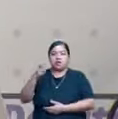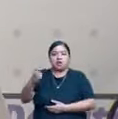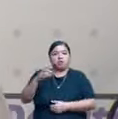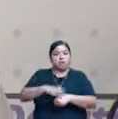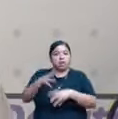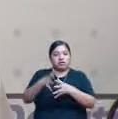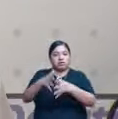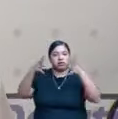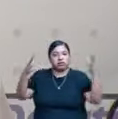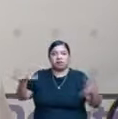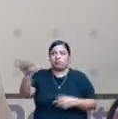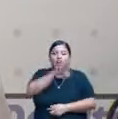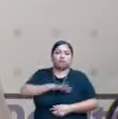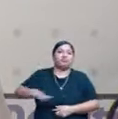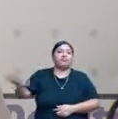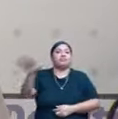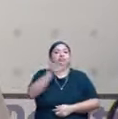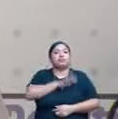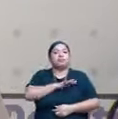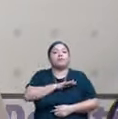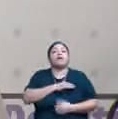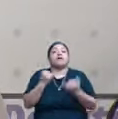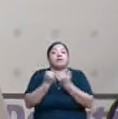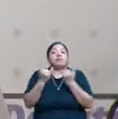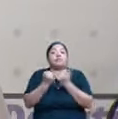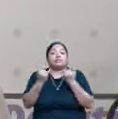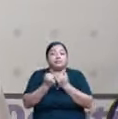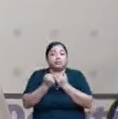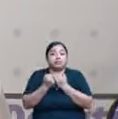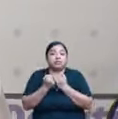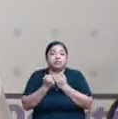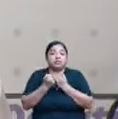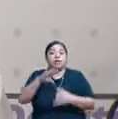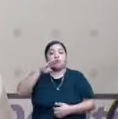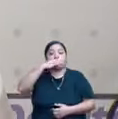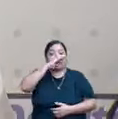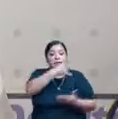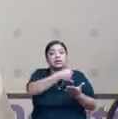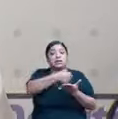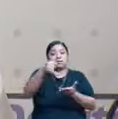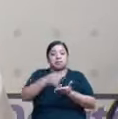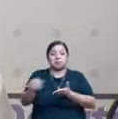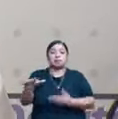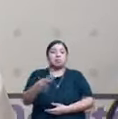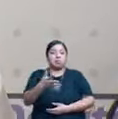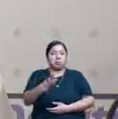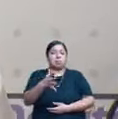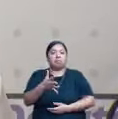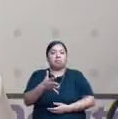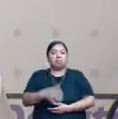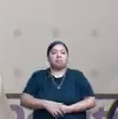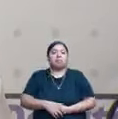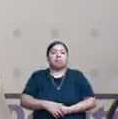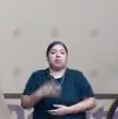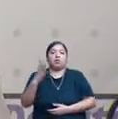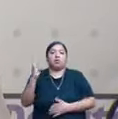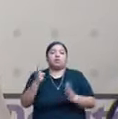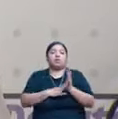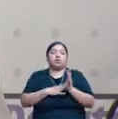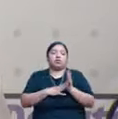sentido. La producción total de maíz es de alrededor, se siembran